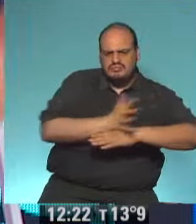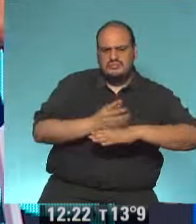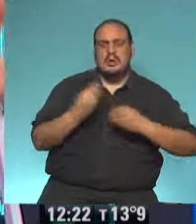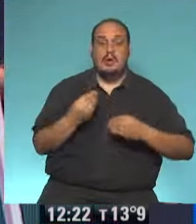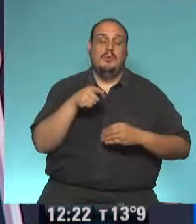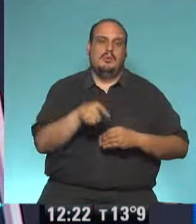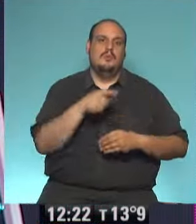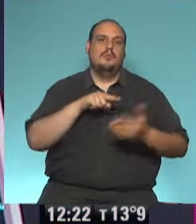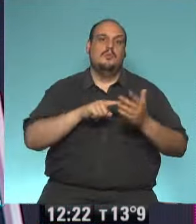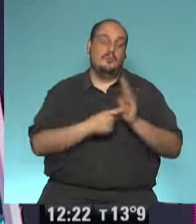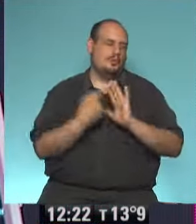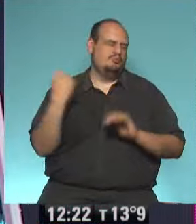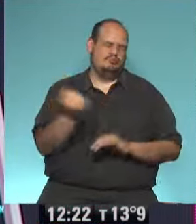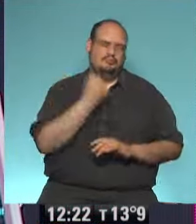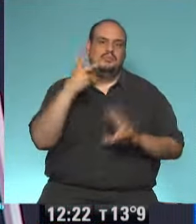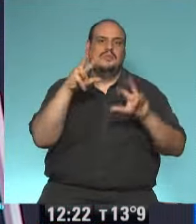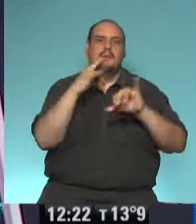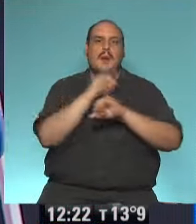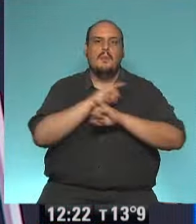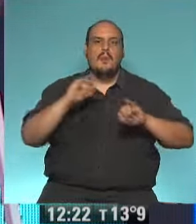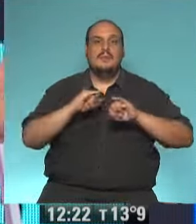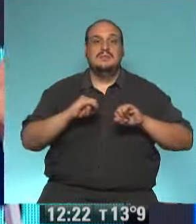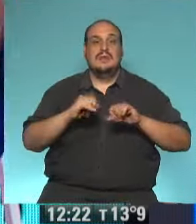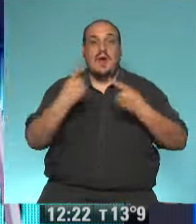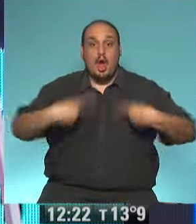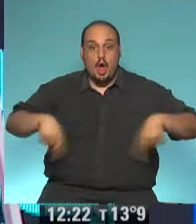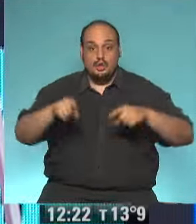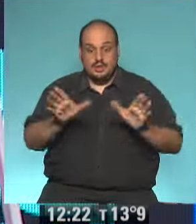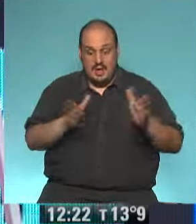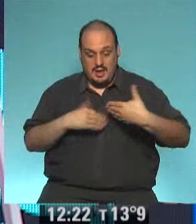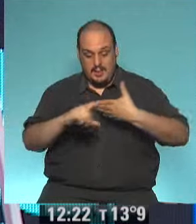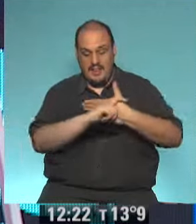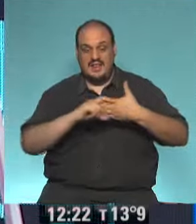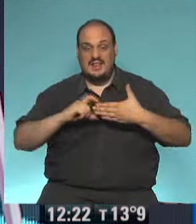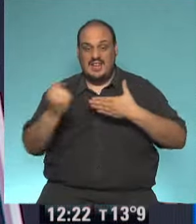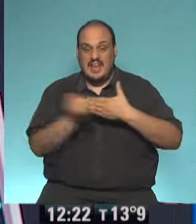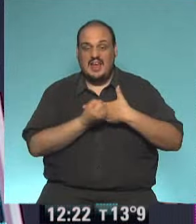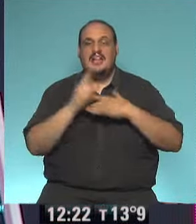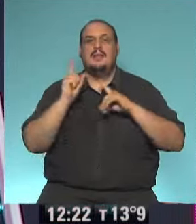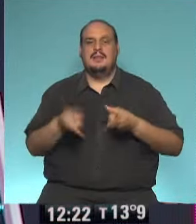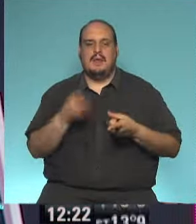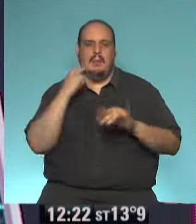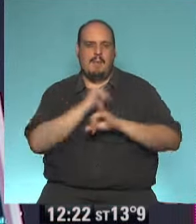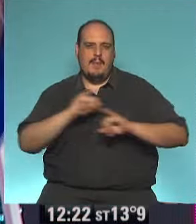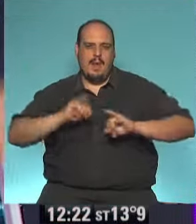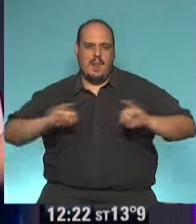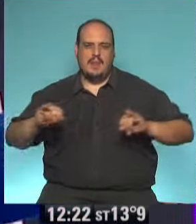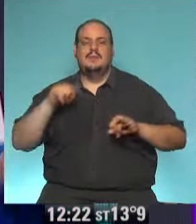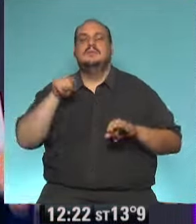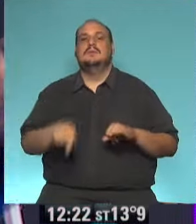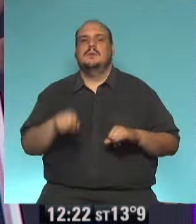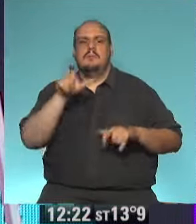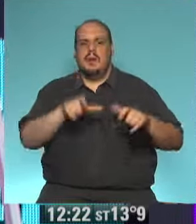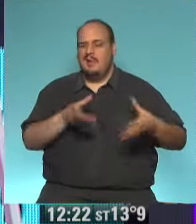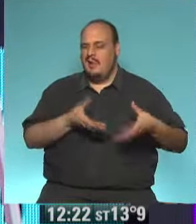clave es la publicidad, el diseño de las etiquetas, la imagen, el marketing, ¿no? ¿Cómo se entrega? Llegan esos productos a los